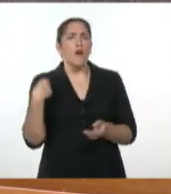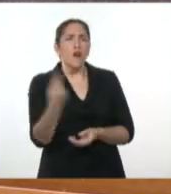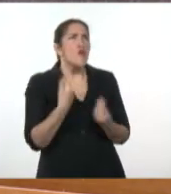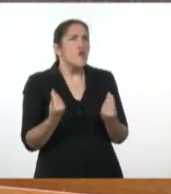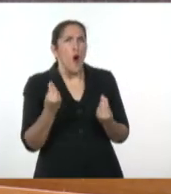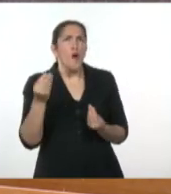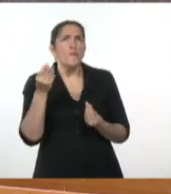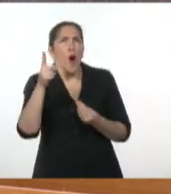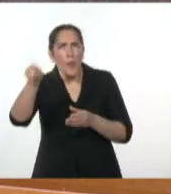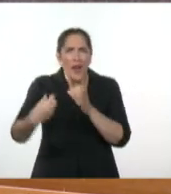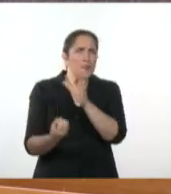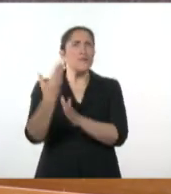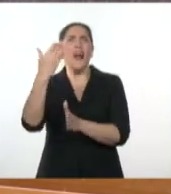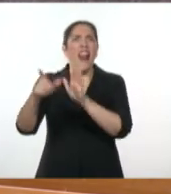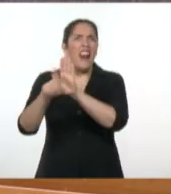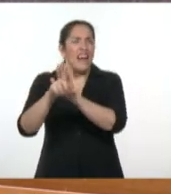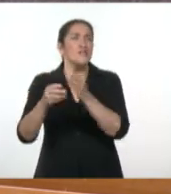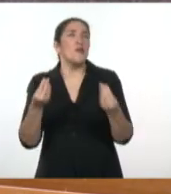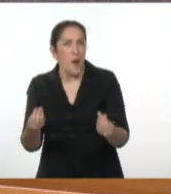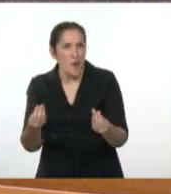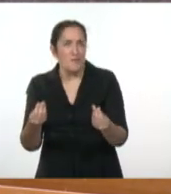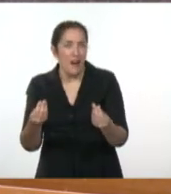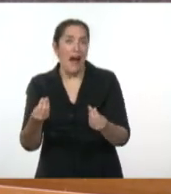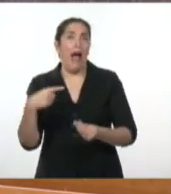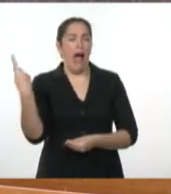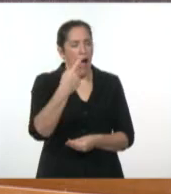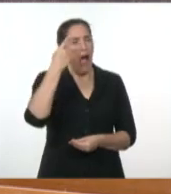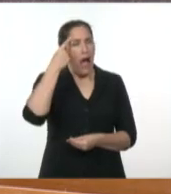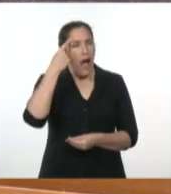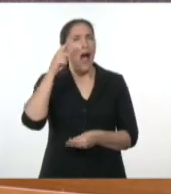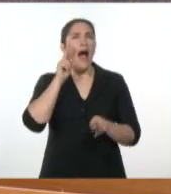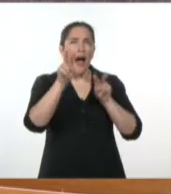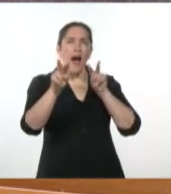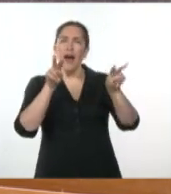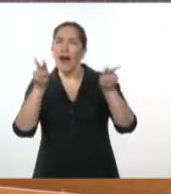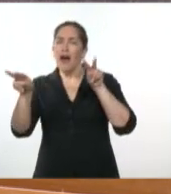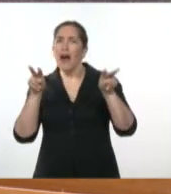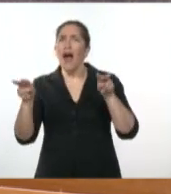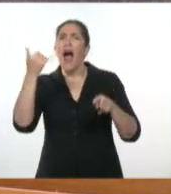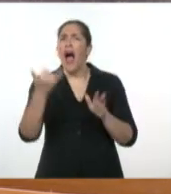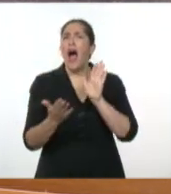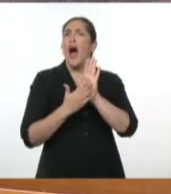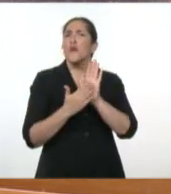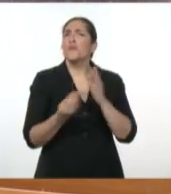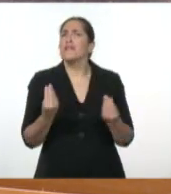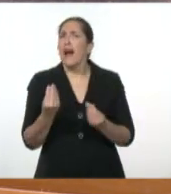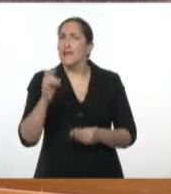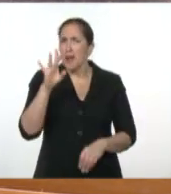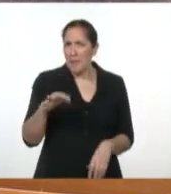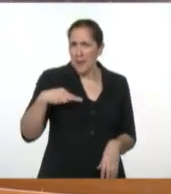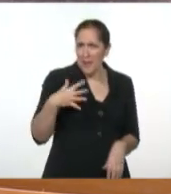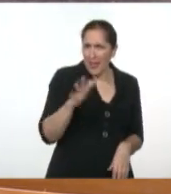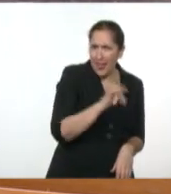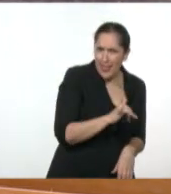Entonces, es interesante para que los chicos y las chicas hagan este ejercicio de ver la argumentación, dónde está presente, no solo en la vida